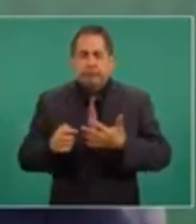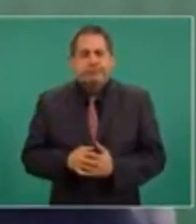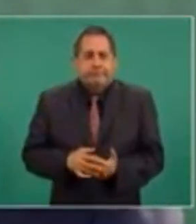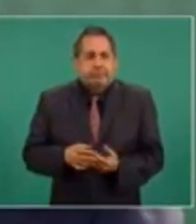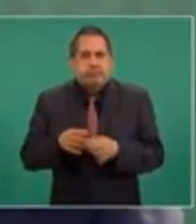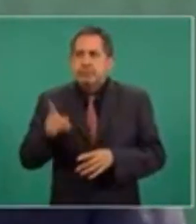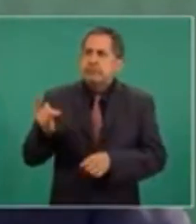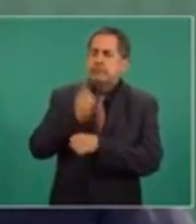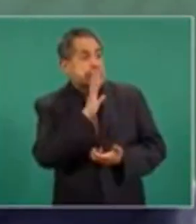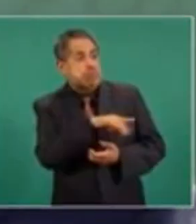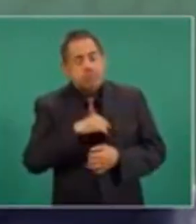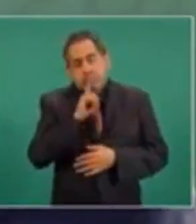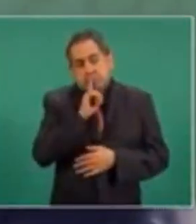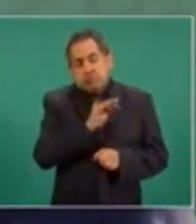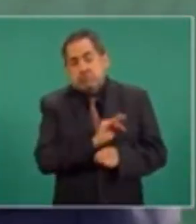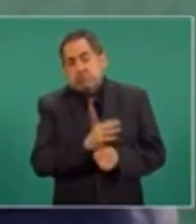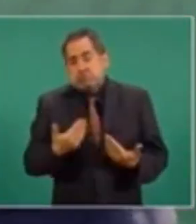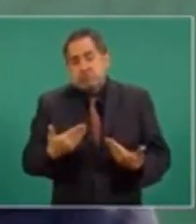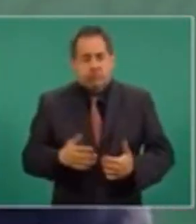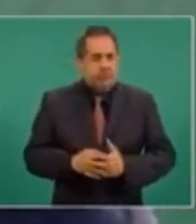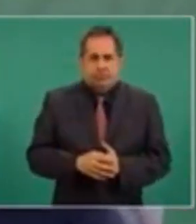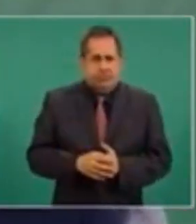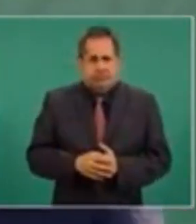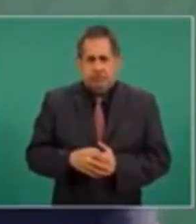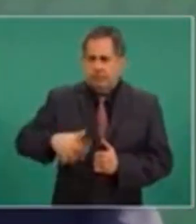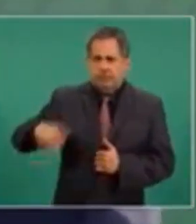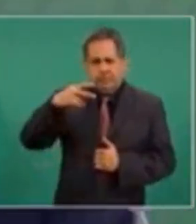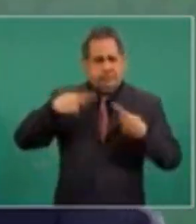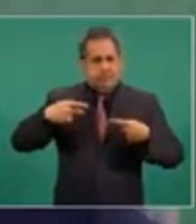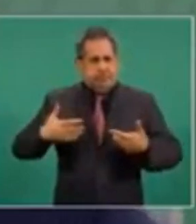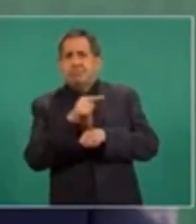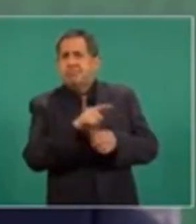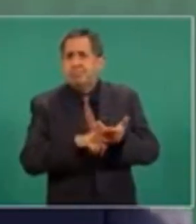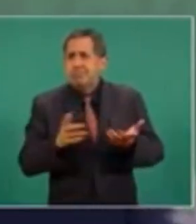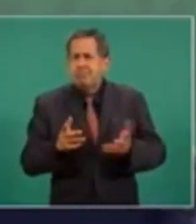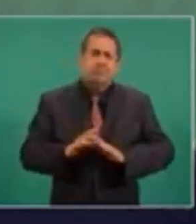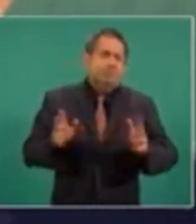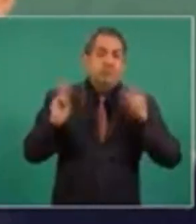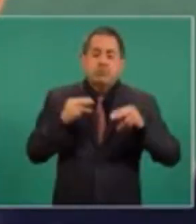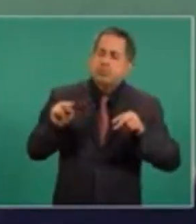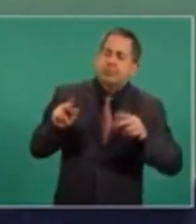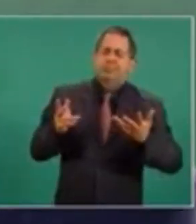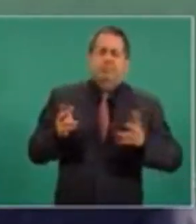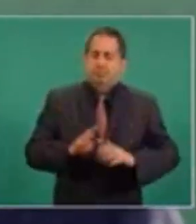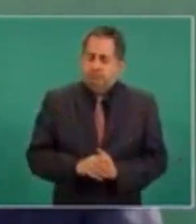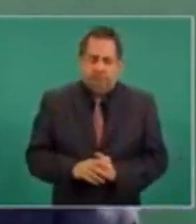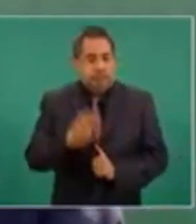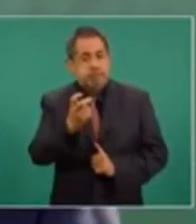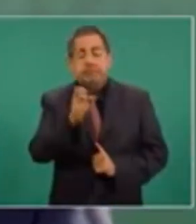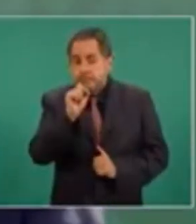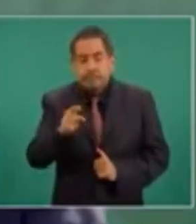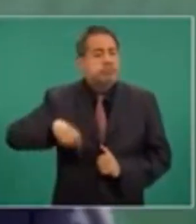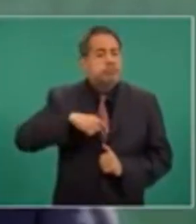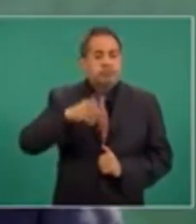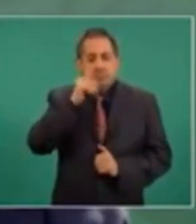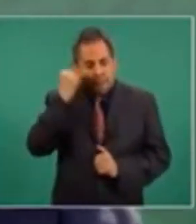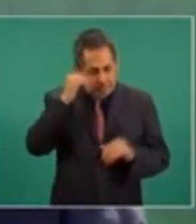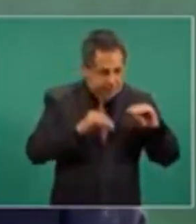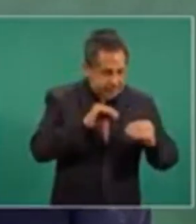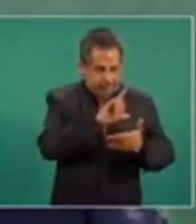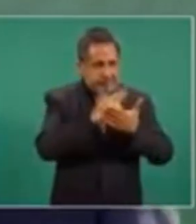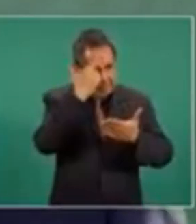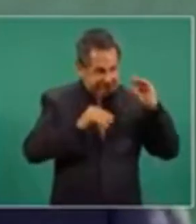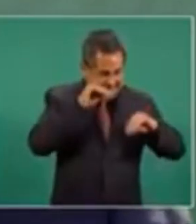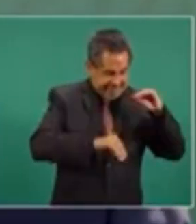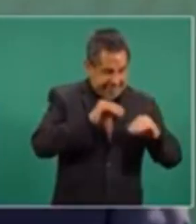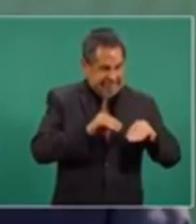Terminamos como encubridores ante los ojos de los mexicanos y del mundo. Al mismo tiempo, no podemos nosotros fabricar delitos a